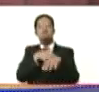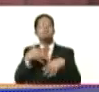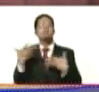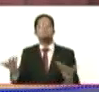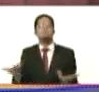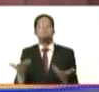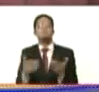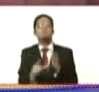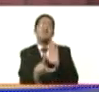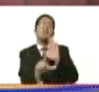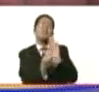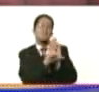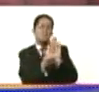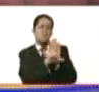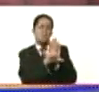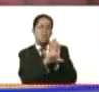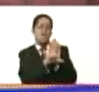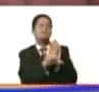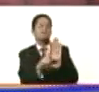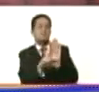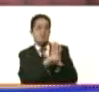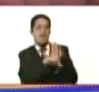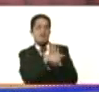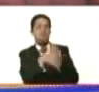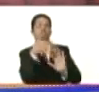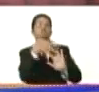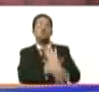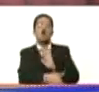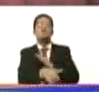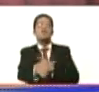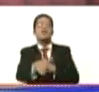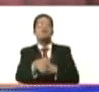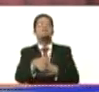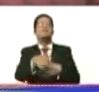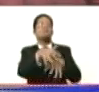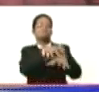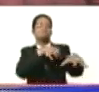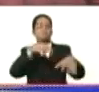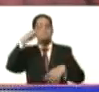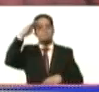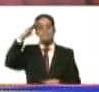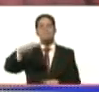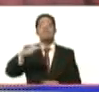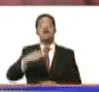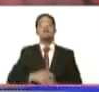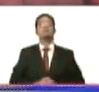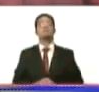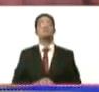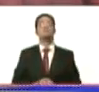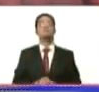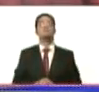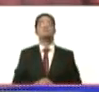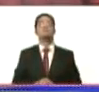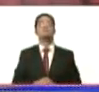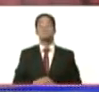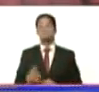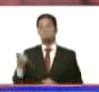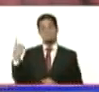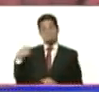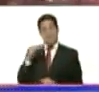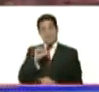constitucional de la Fuerza Armada Nacional Bolivariana. Una ley, esto está muy fresco, fue la semana